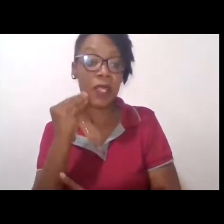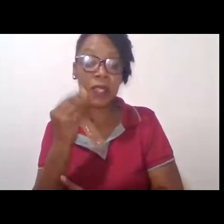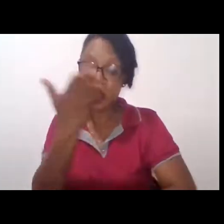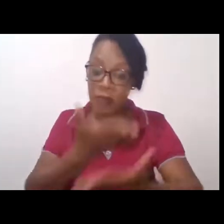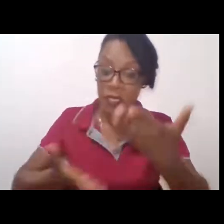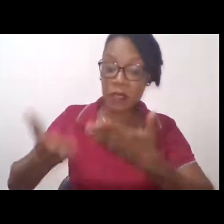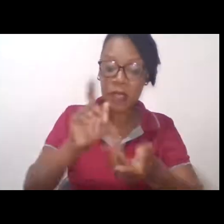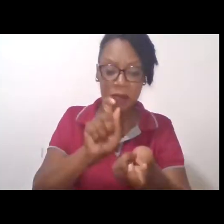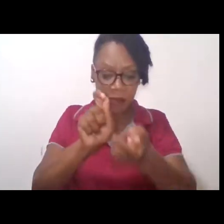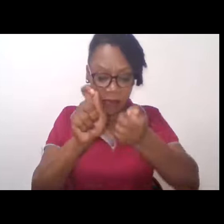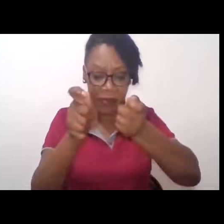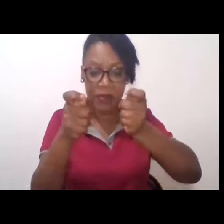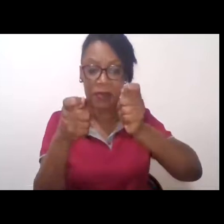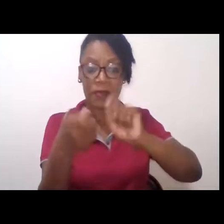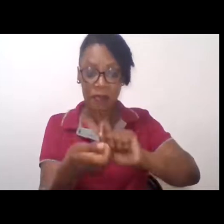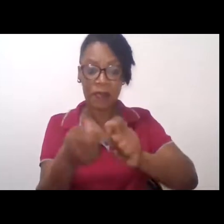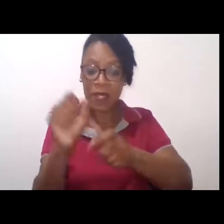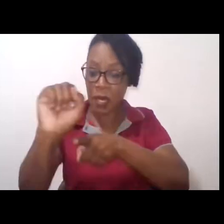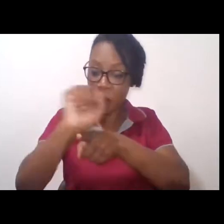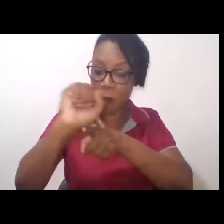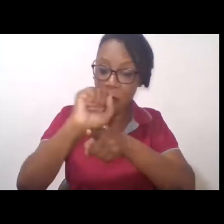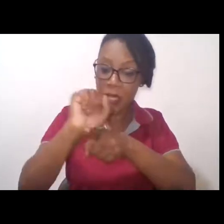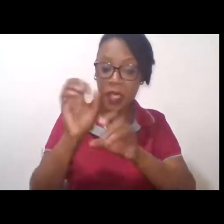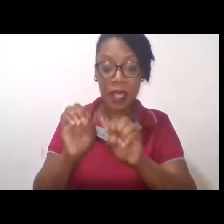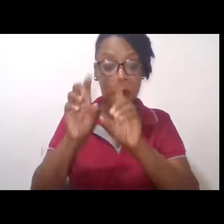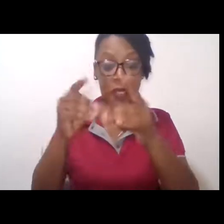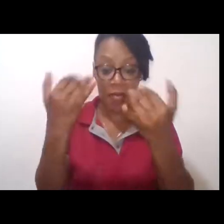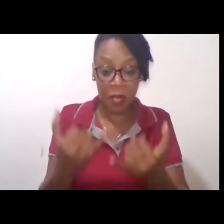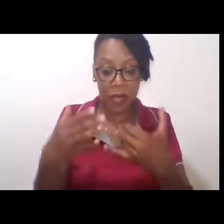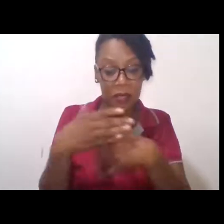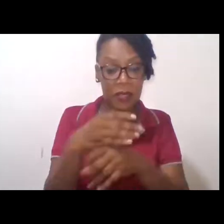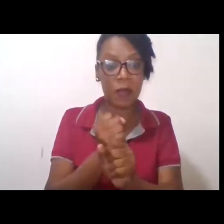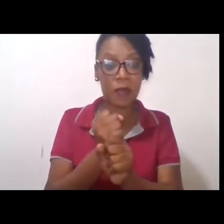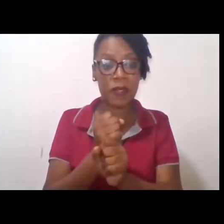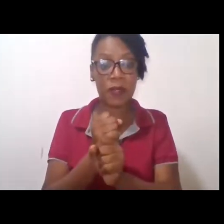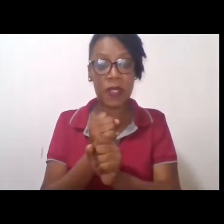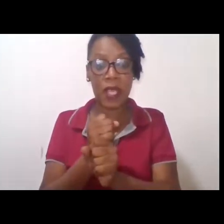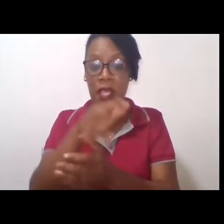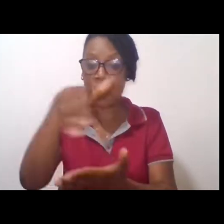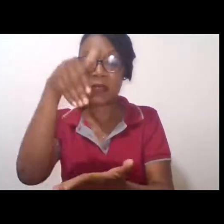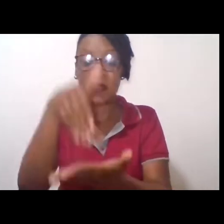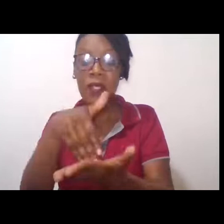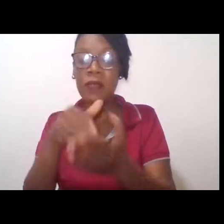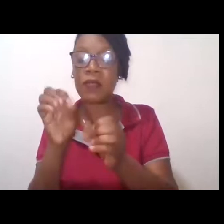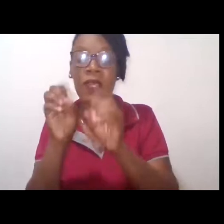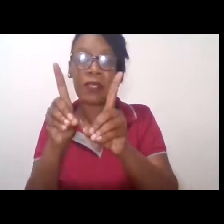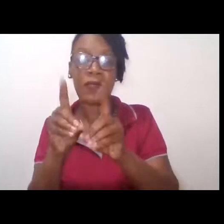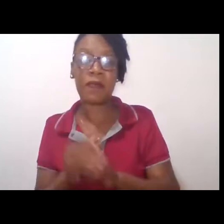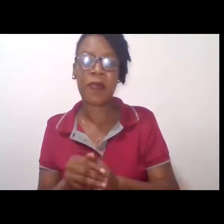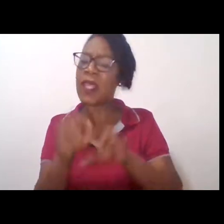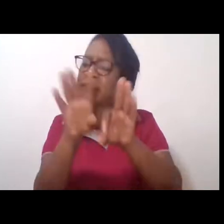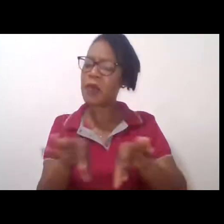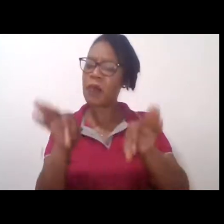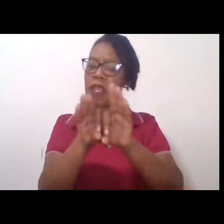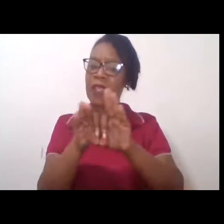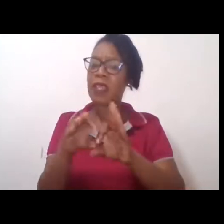la transformación de la práctica educativa que estamos realizando en nuestros centros educativos. Es importante